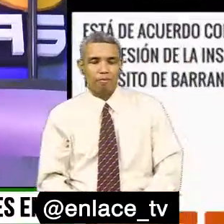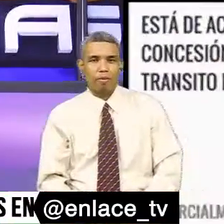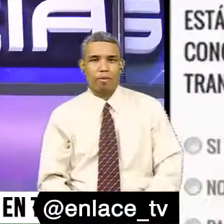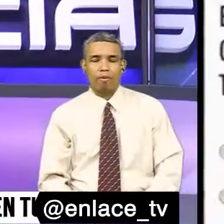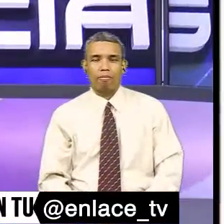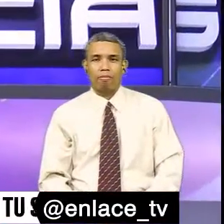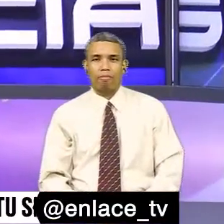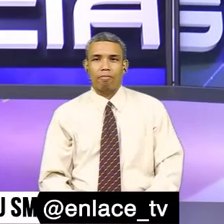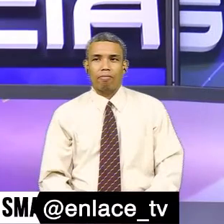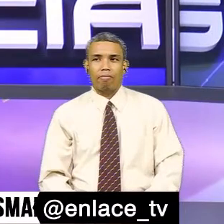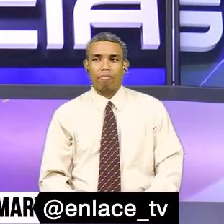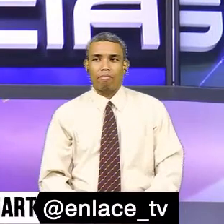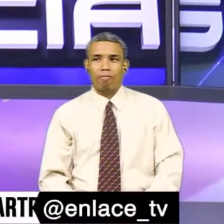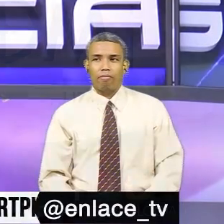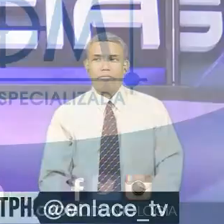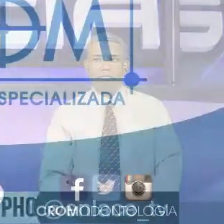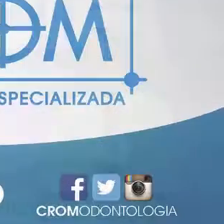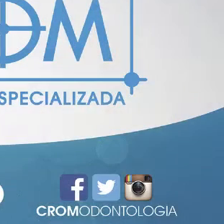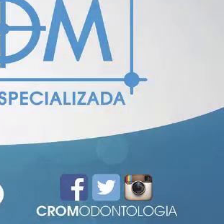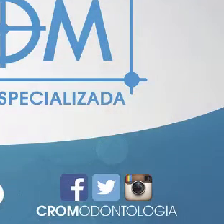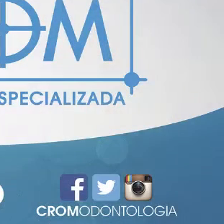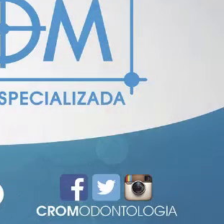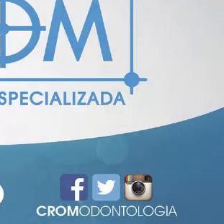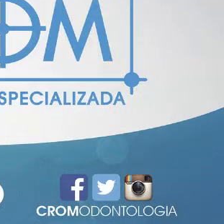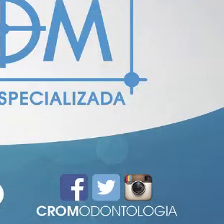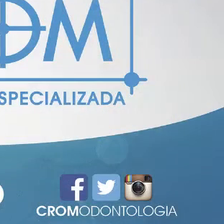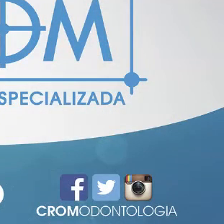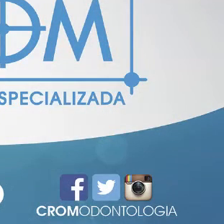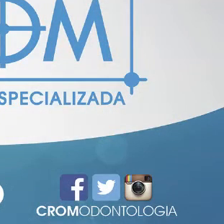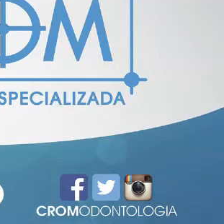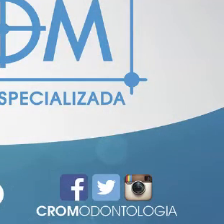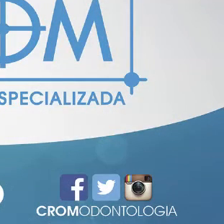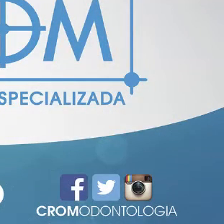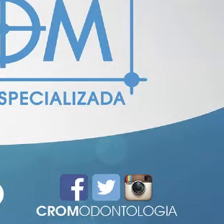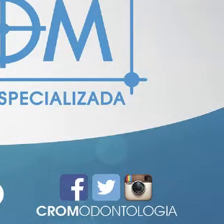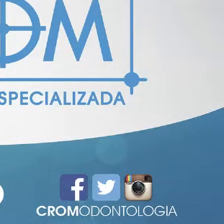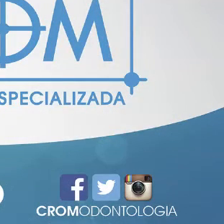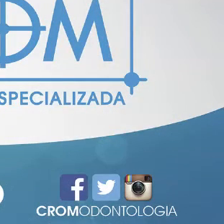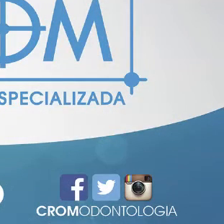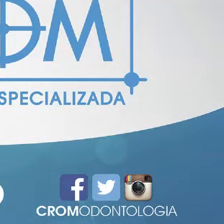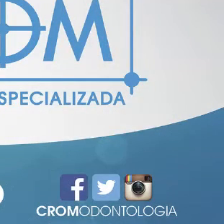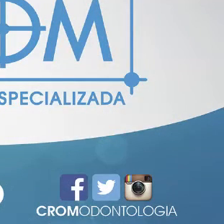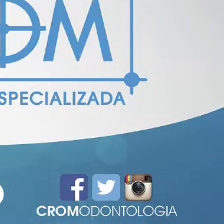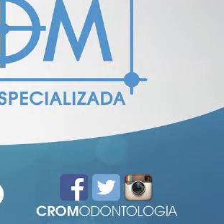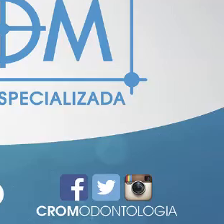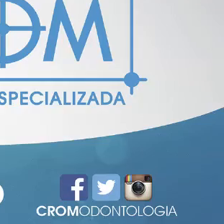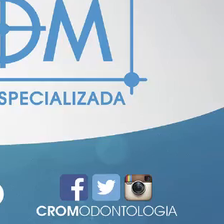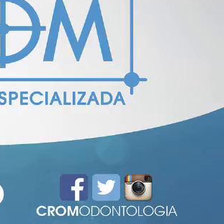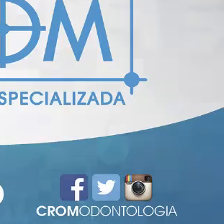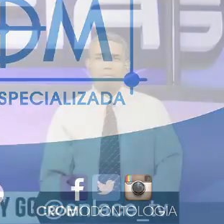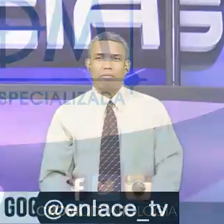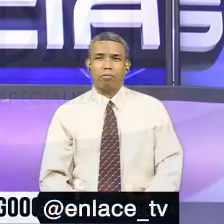www.enlacetelevisión.com. Visítenos. Y al mal tiempo, buena cara. Desde 1994, Chrome es la sonrisa de Barranca